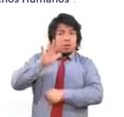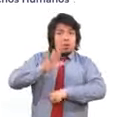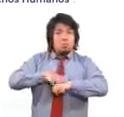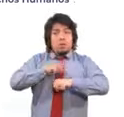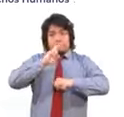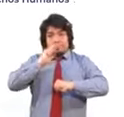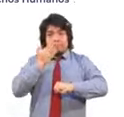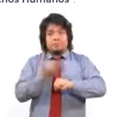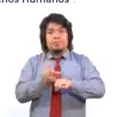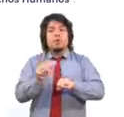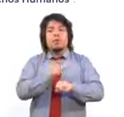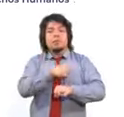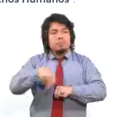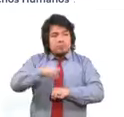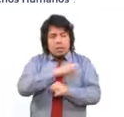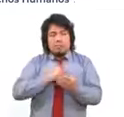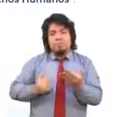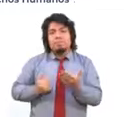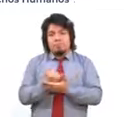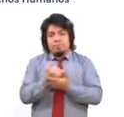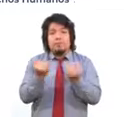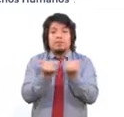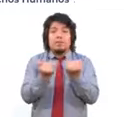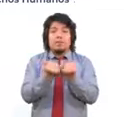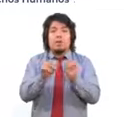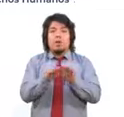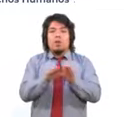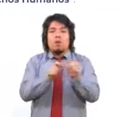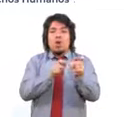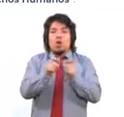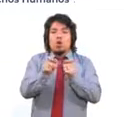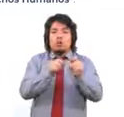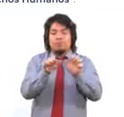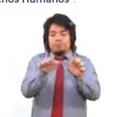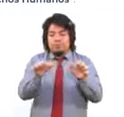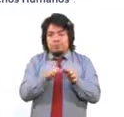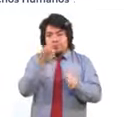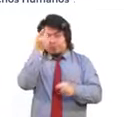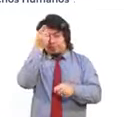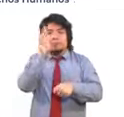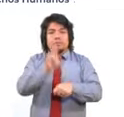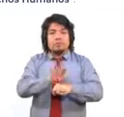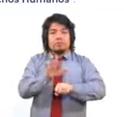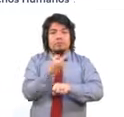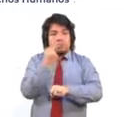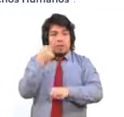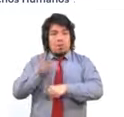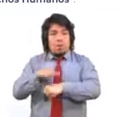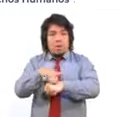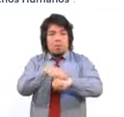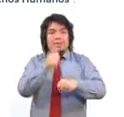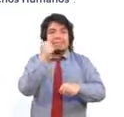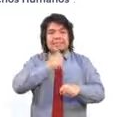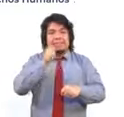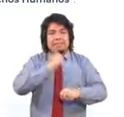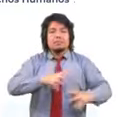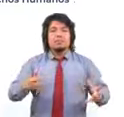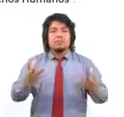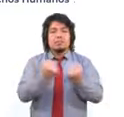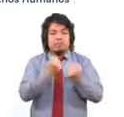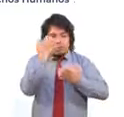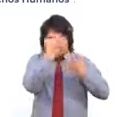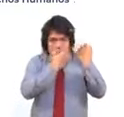en la toma de decisiones y la dirección de equipos, por lo que las convocatorias para cargos de mando se acompañan siempre de